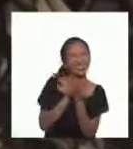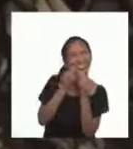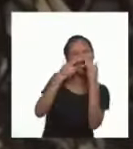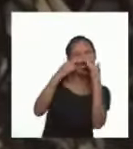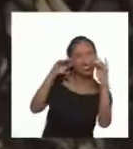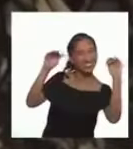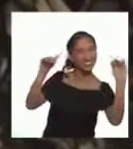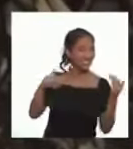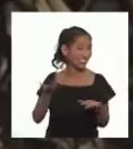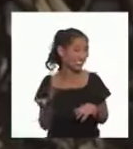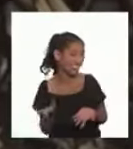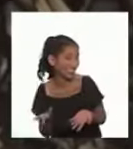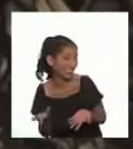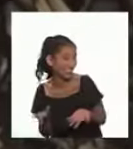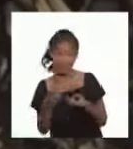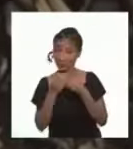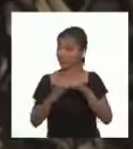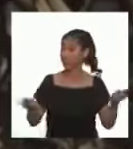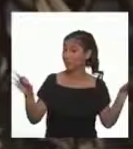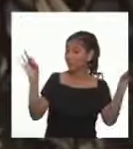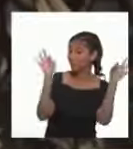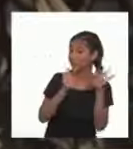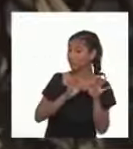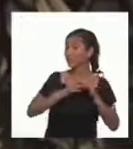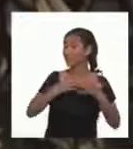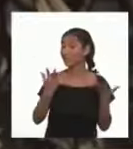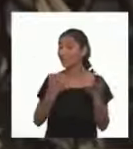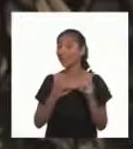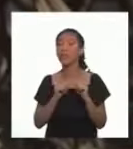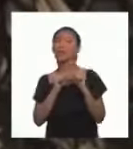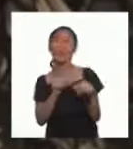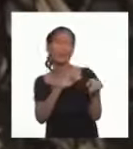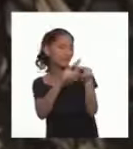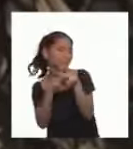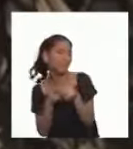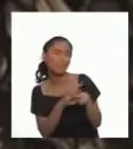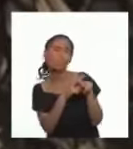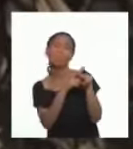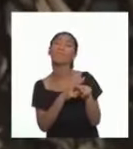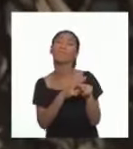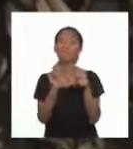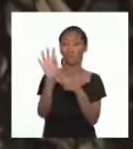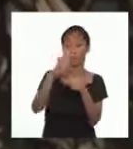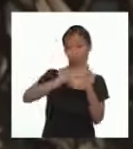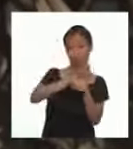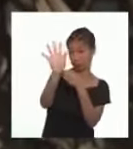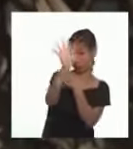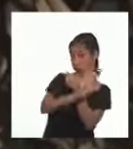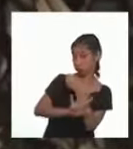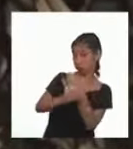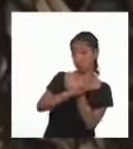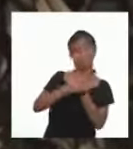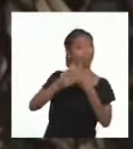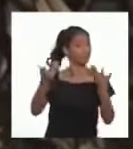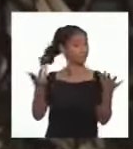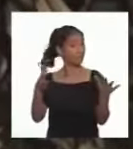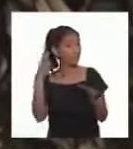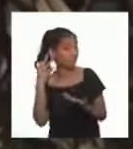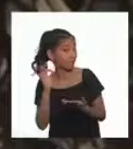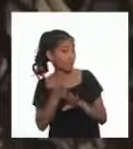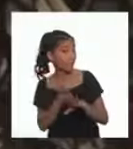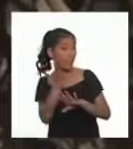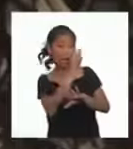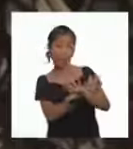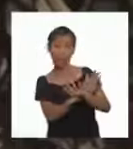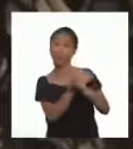Ñañitas y ñañitos, es muy importante seguir cuidándonos del coronavirus. Por eso siempre, antes de